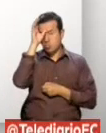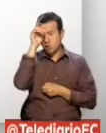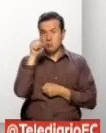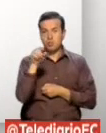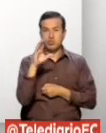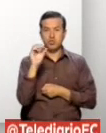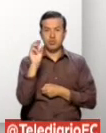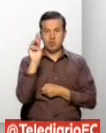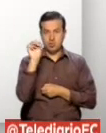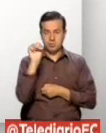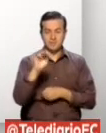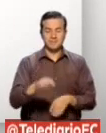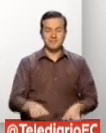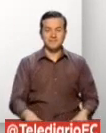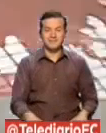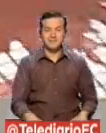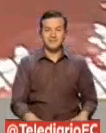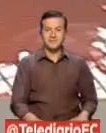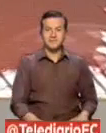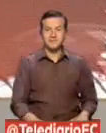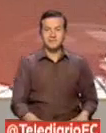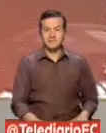www.quitocultura.com. Ivana Paredes, Telediario.